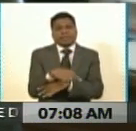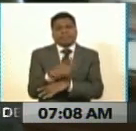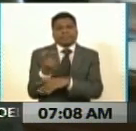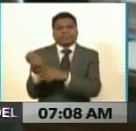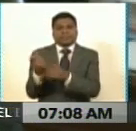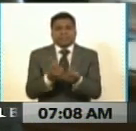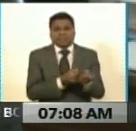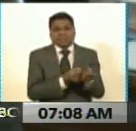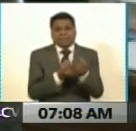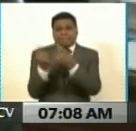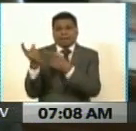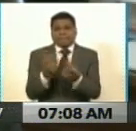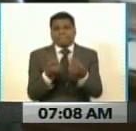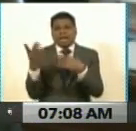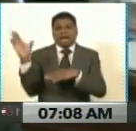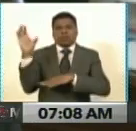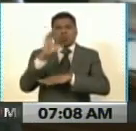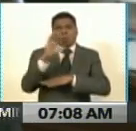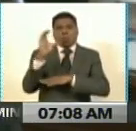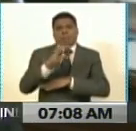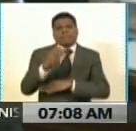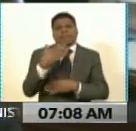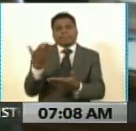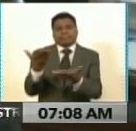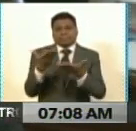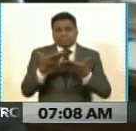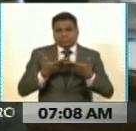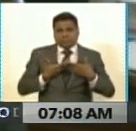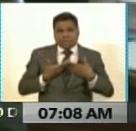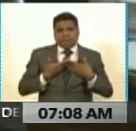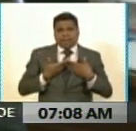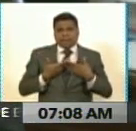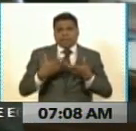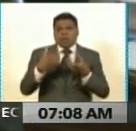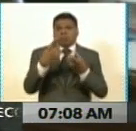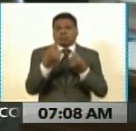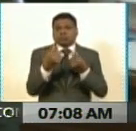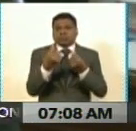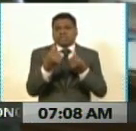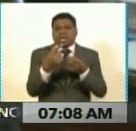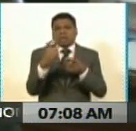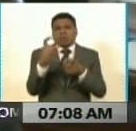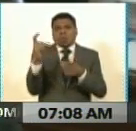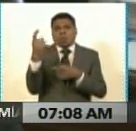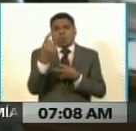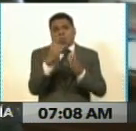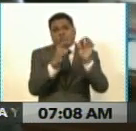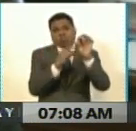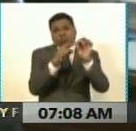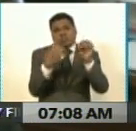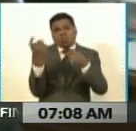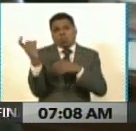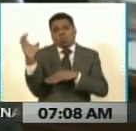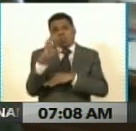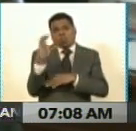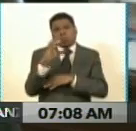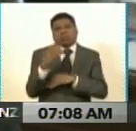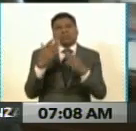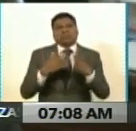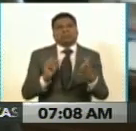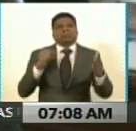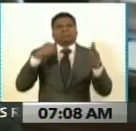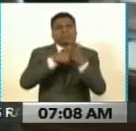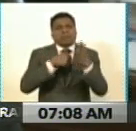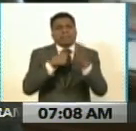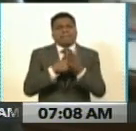Colombia y recibir pesos colombianos todo un plan estratégico para poder nosotros luchar contra guerra económica y